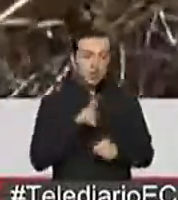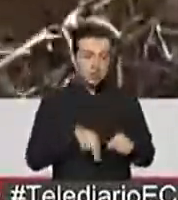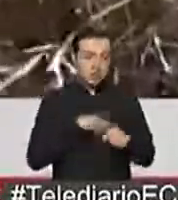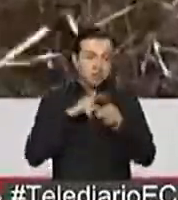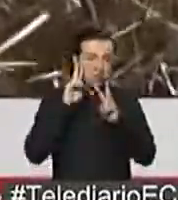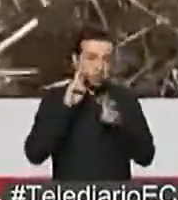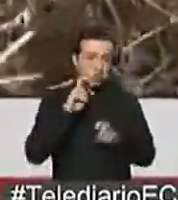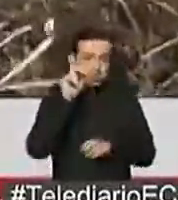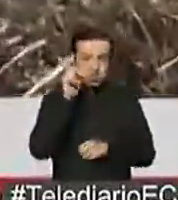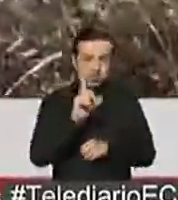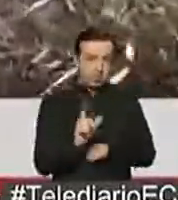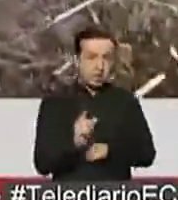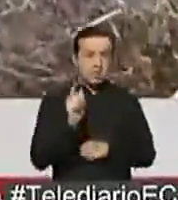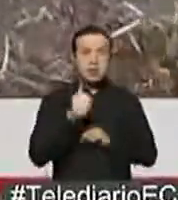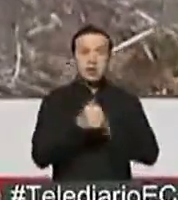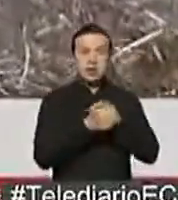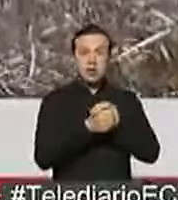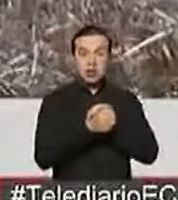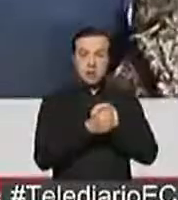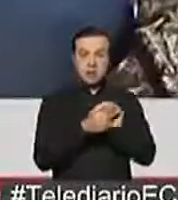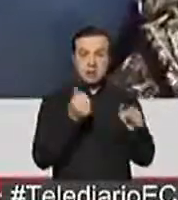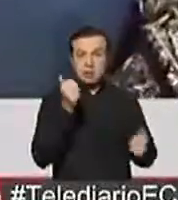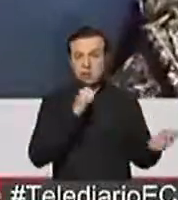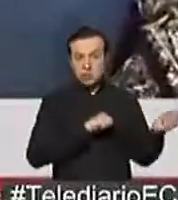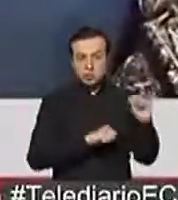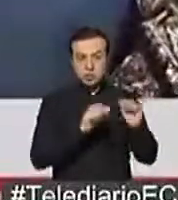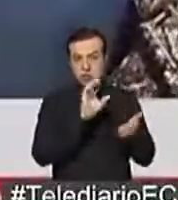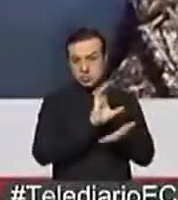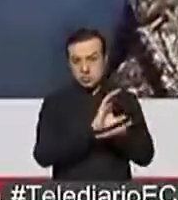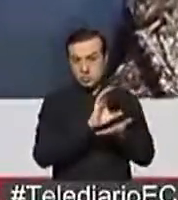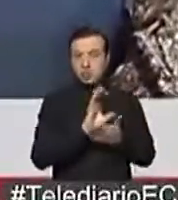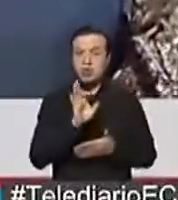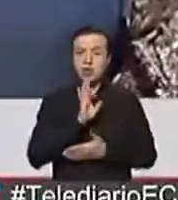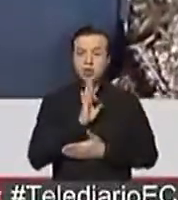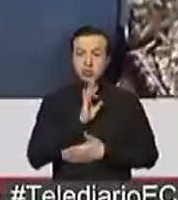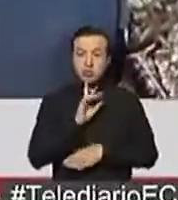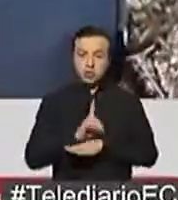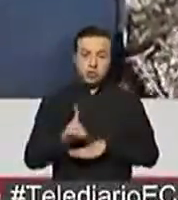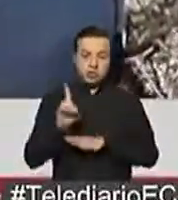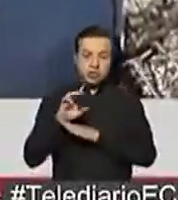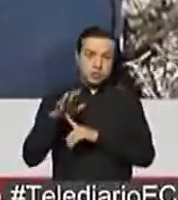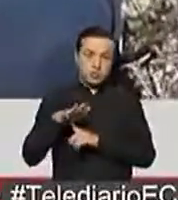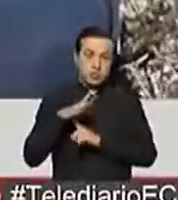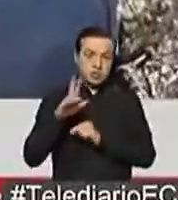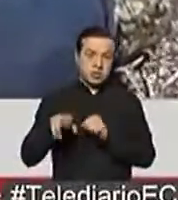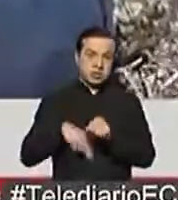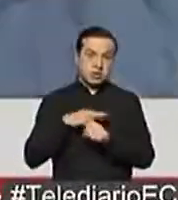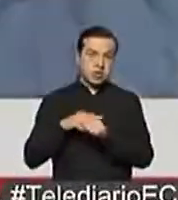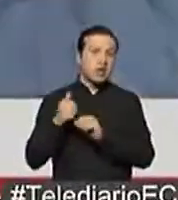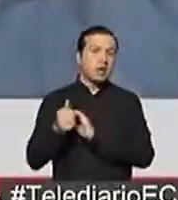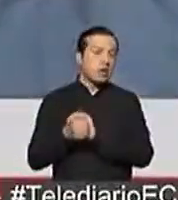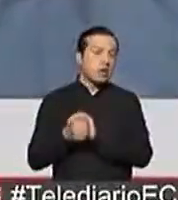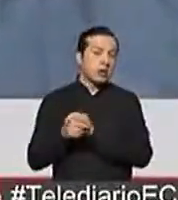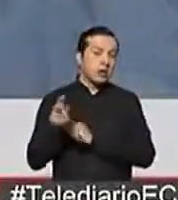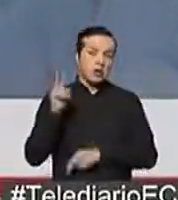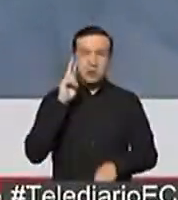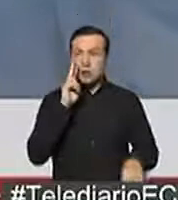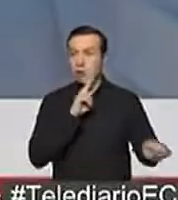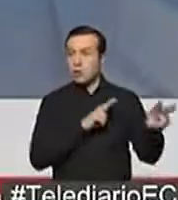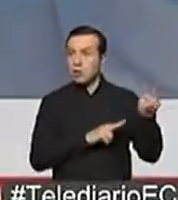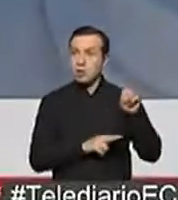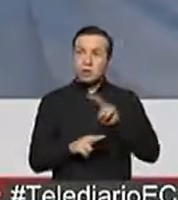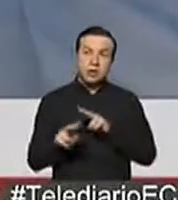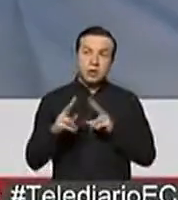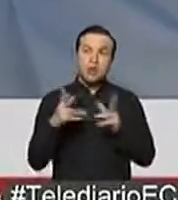de Italia, el Galápagos Science Center y técnicos de la Dirección del Parque Nacional Galápagos monitorean las